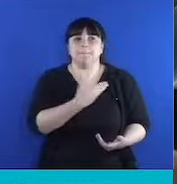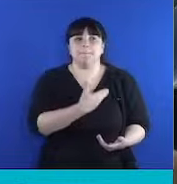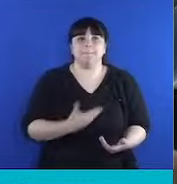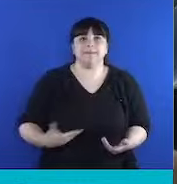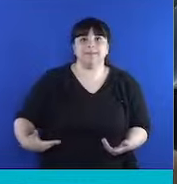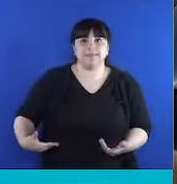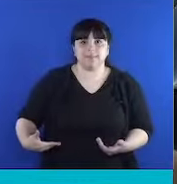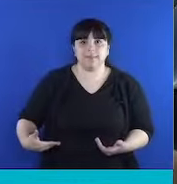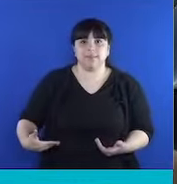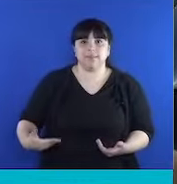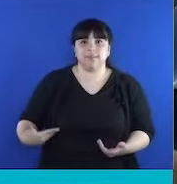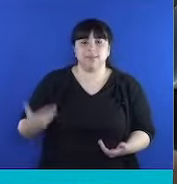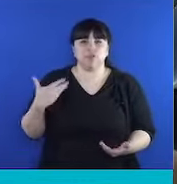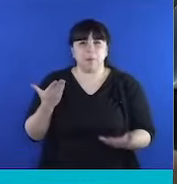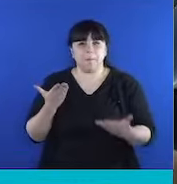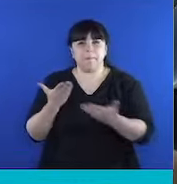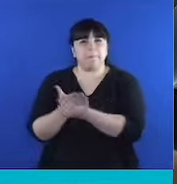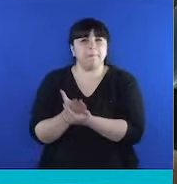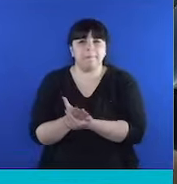voy a pedir